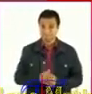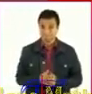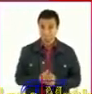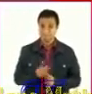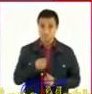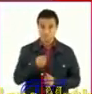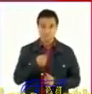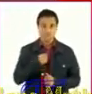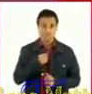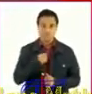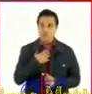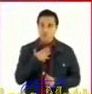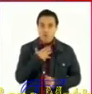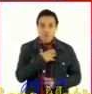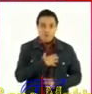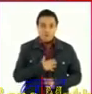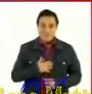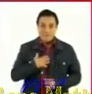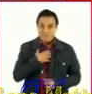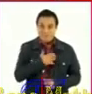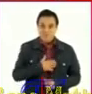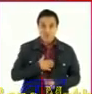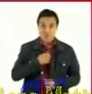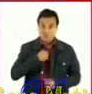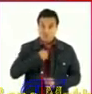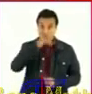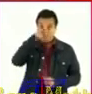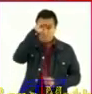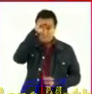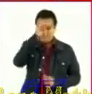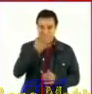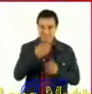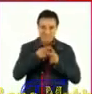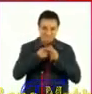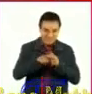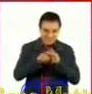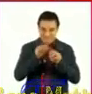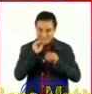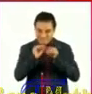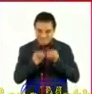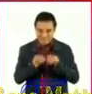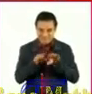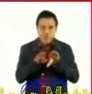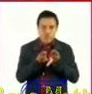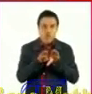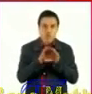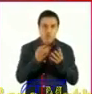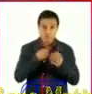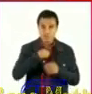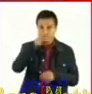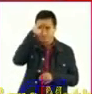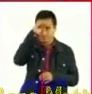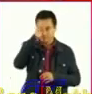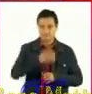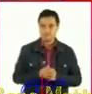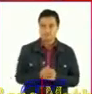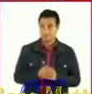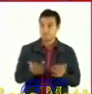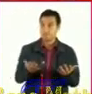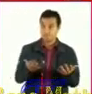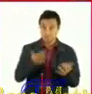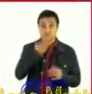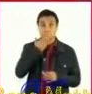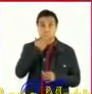muy entusiasmado con el proyecto y estaba pensando por dónde vamos a comenzar nuestro problema técnico. Es una